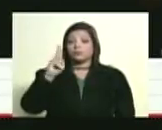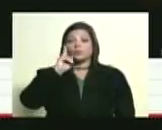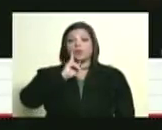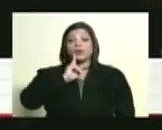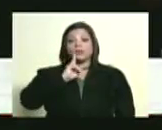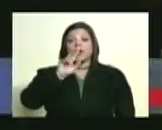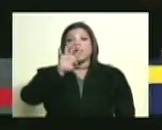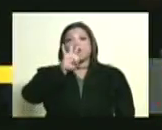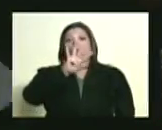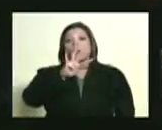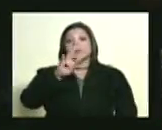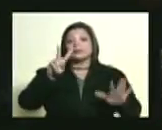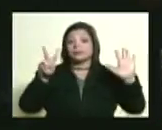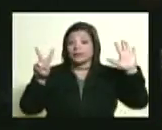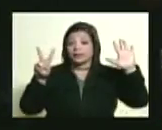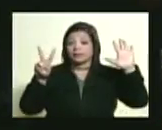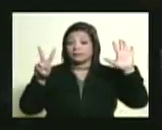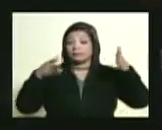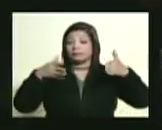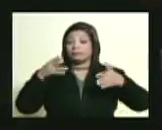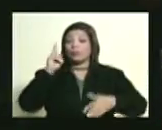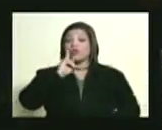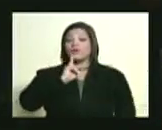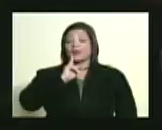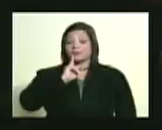los 47, chicos. Así es.